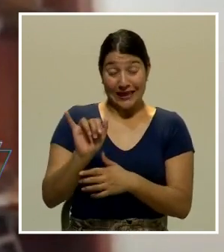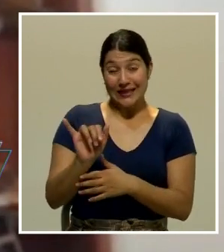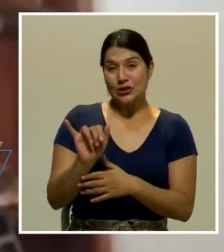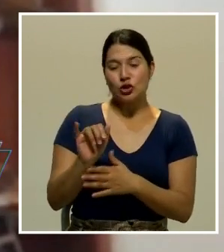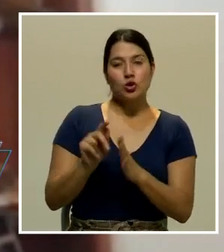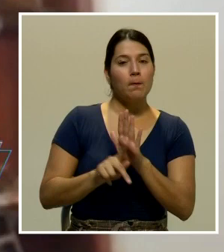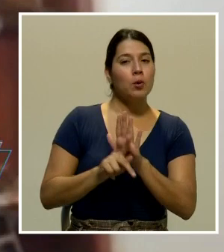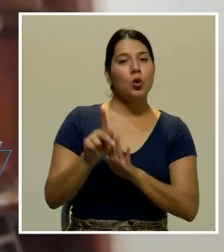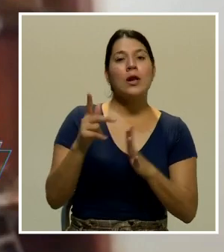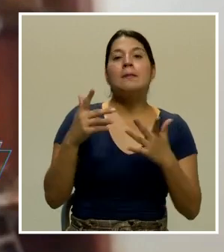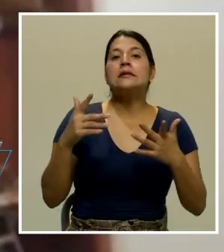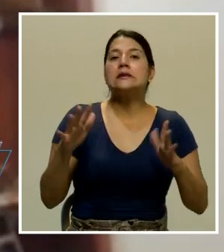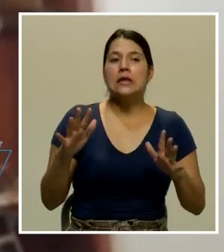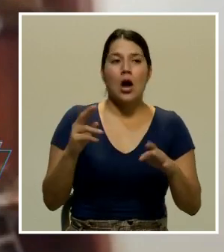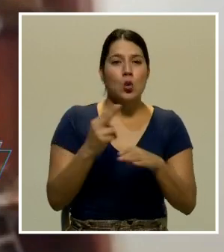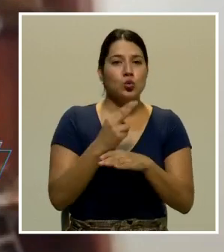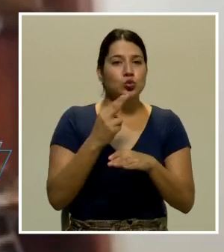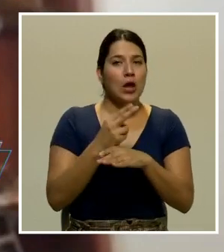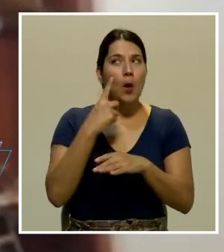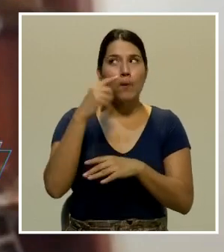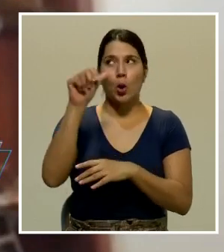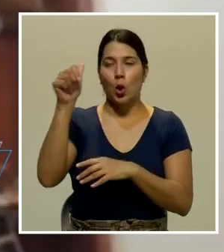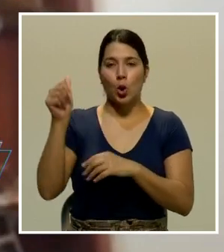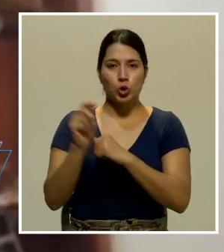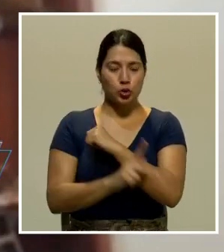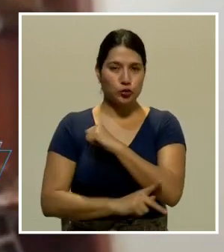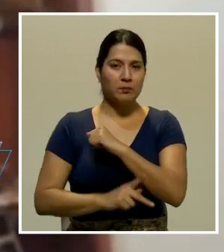que haber sido probados en otros países,